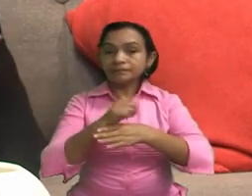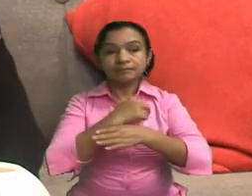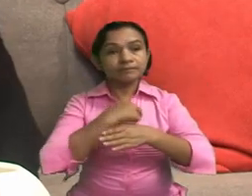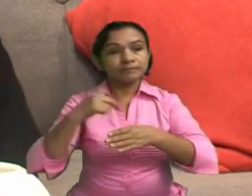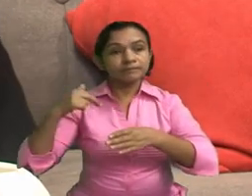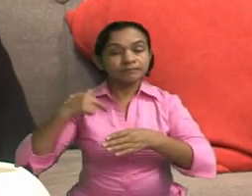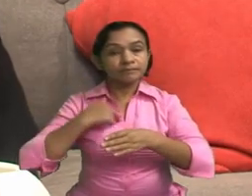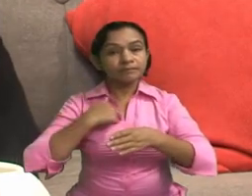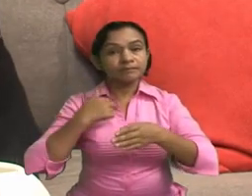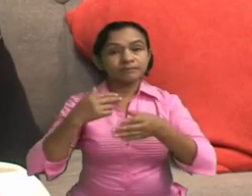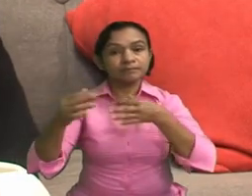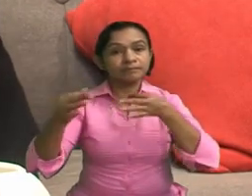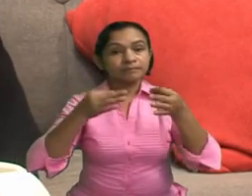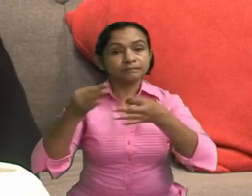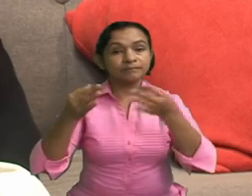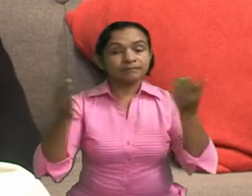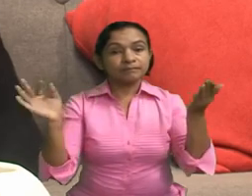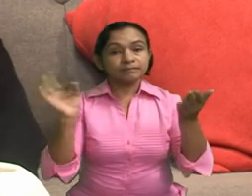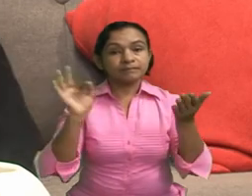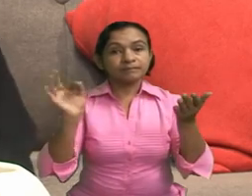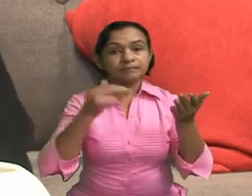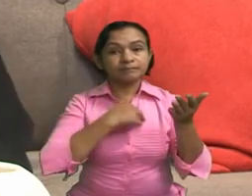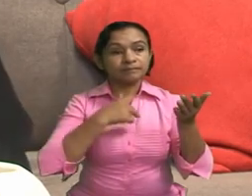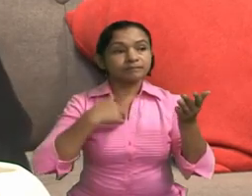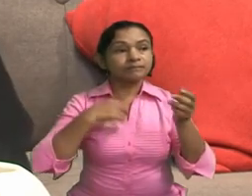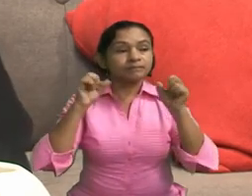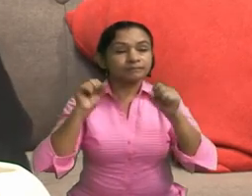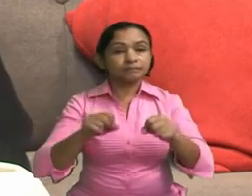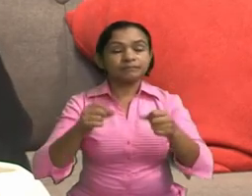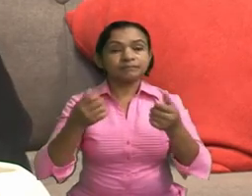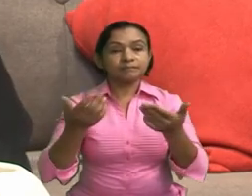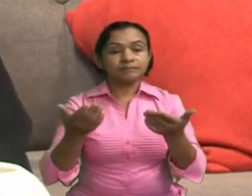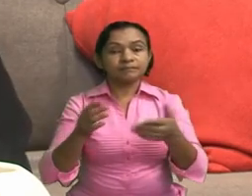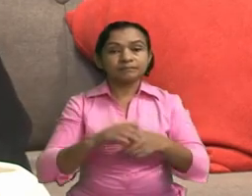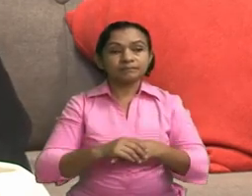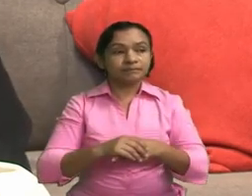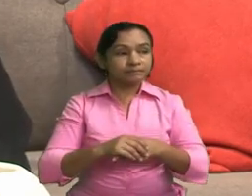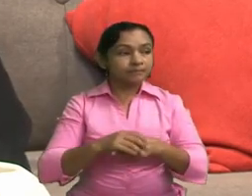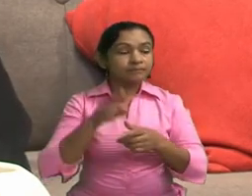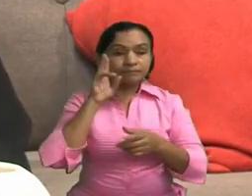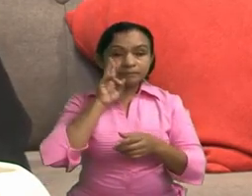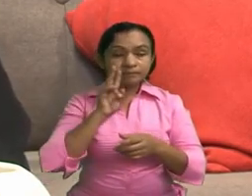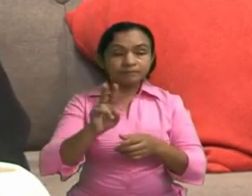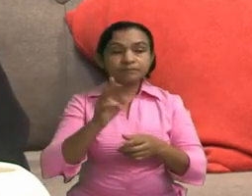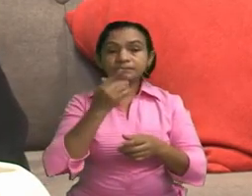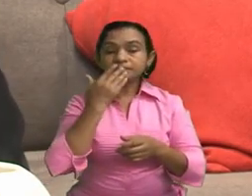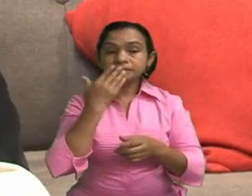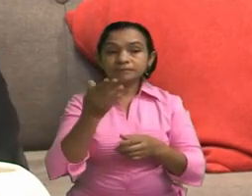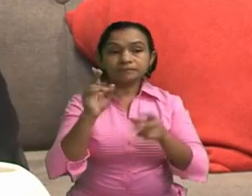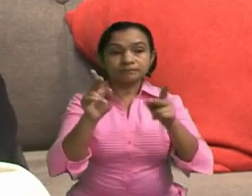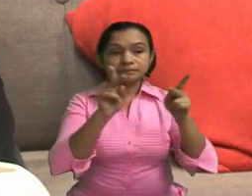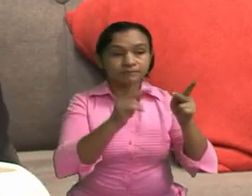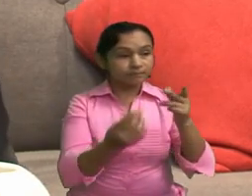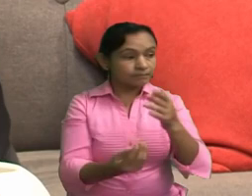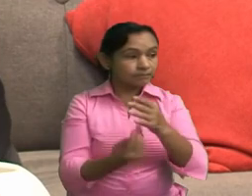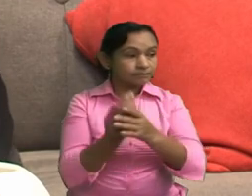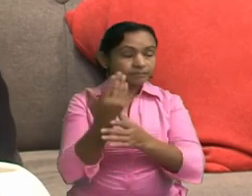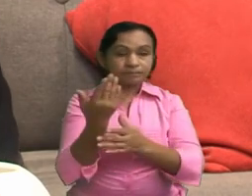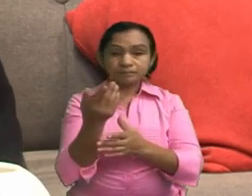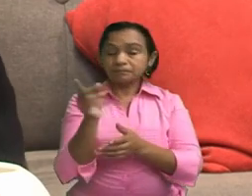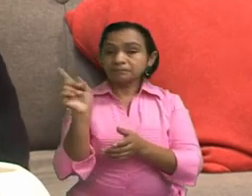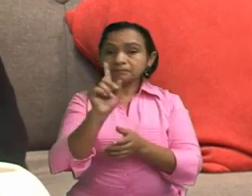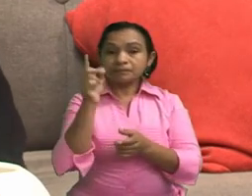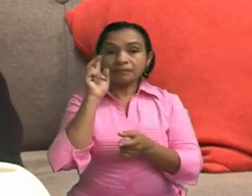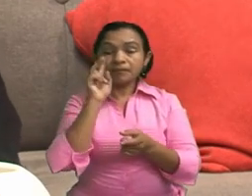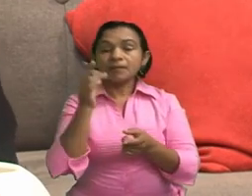sean de manera que puedan subir también ellos sus rendimientos, porque tiene que ser atractivo para el productor. Yo no le voy a, claro, decir, no, mira, es